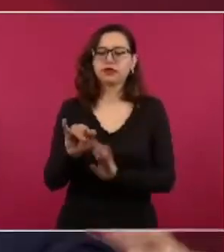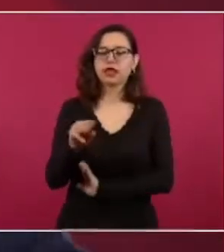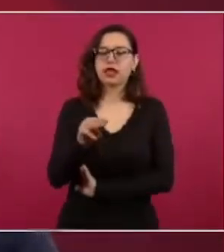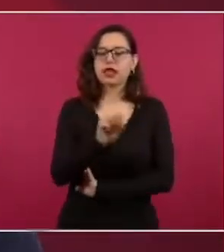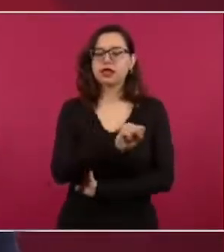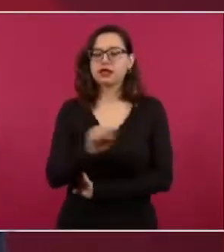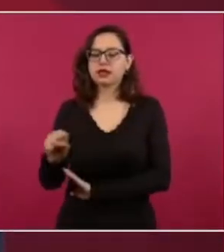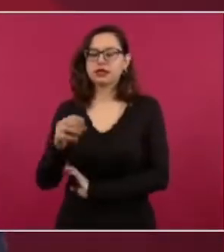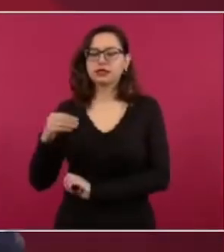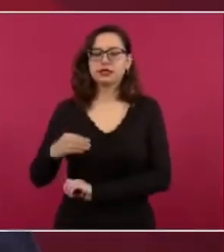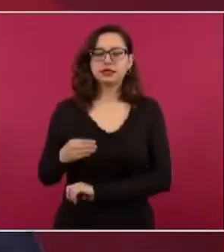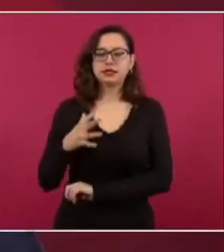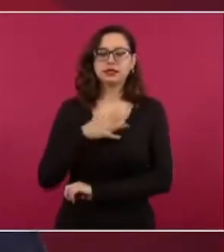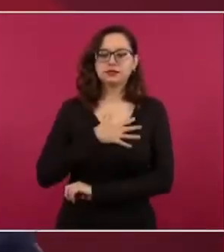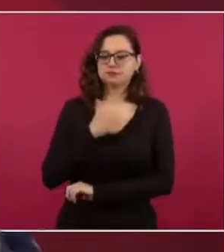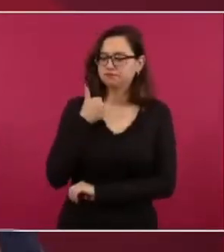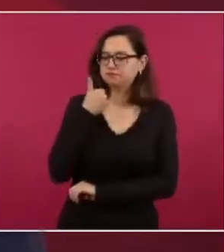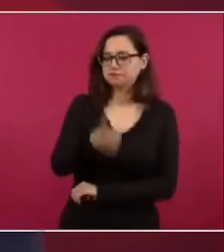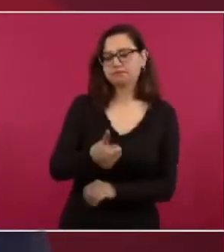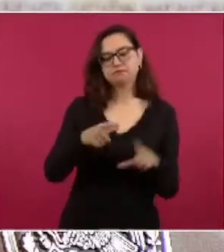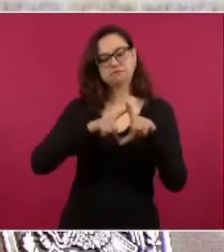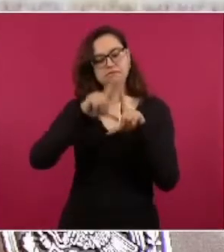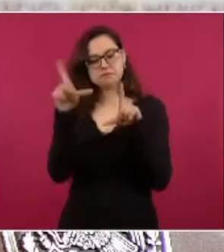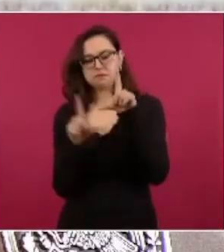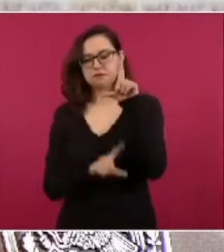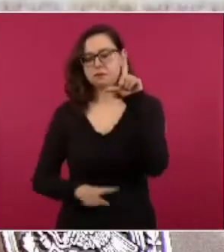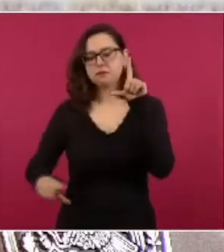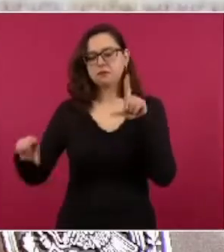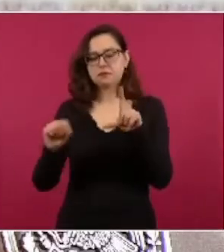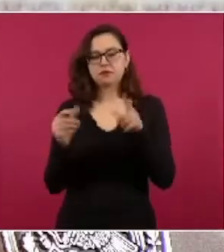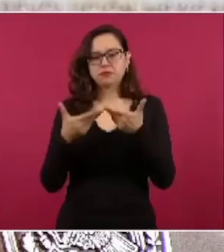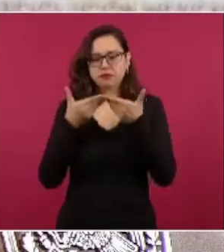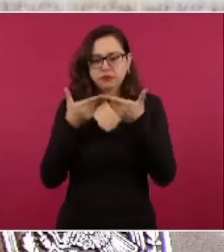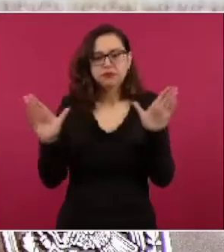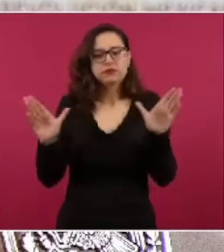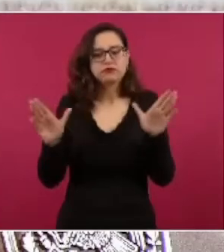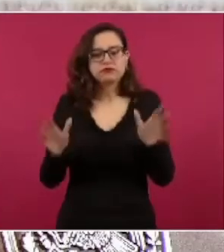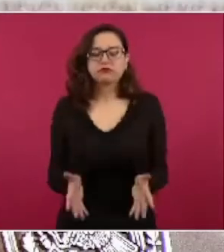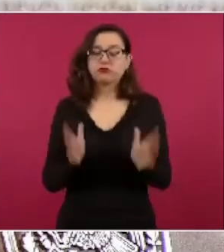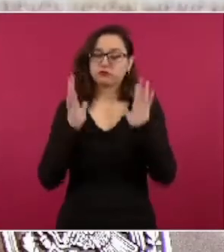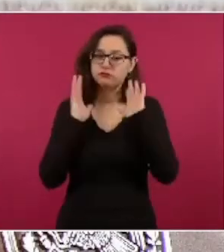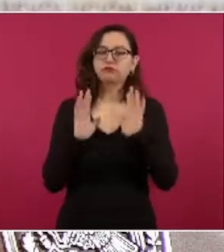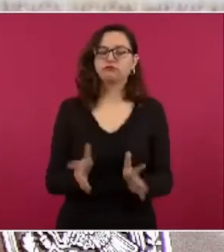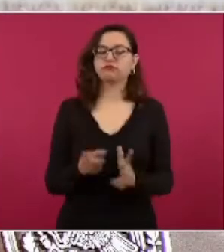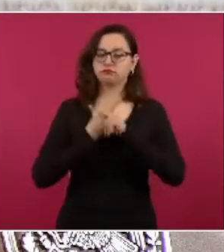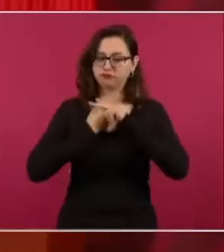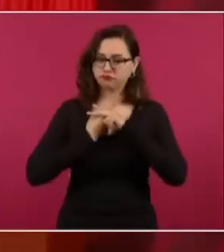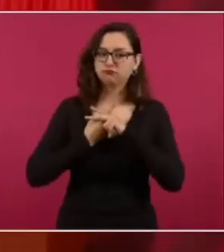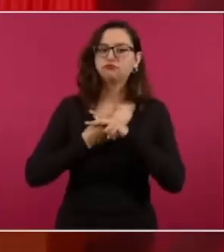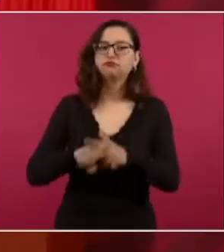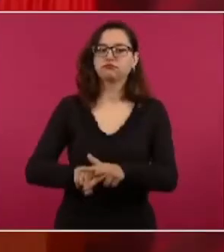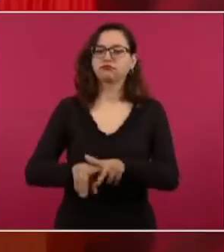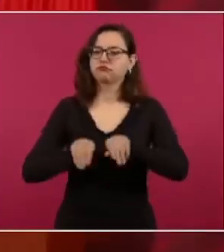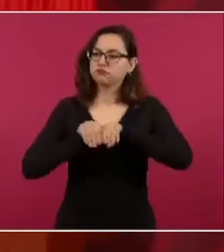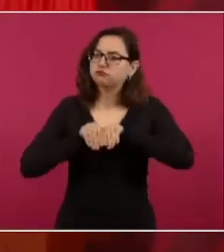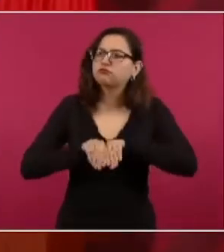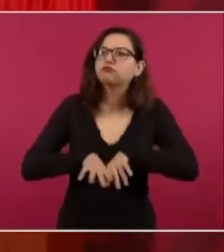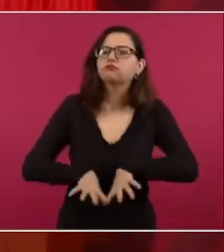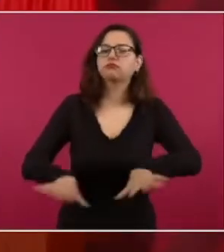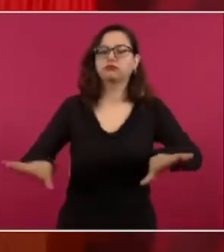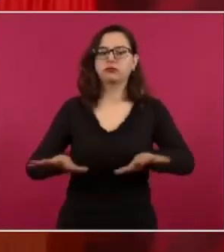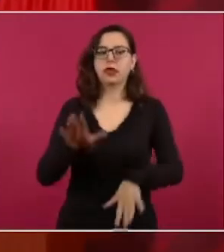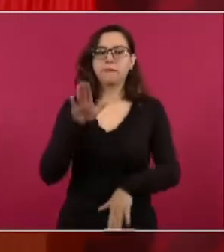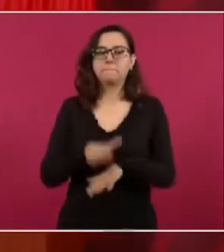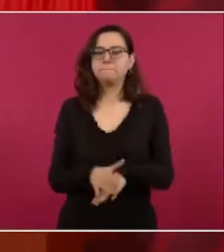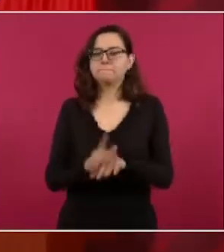decir, es la evolución del programa IMSS Bienestar ahora a un órgano público que podrá tener mucho más capacidades